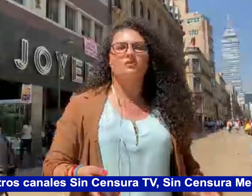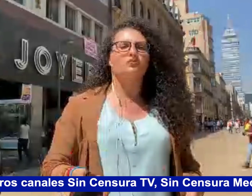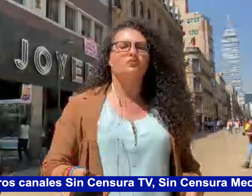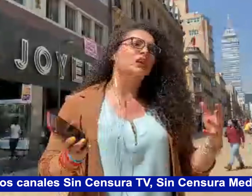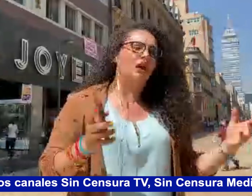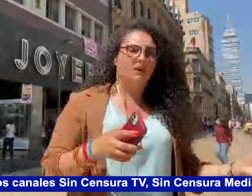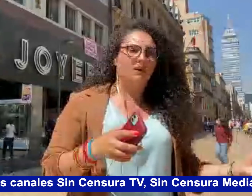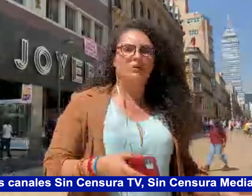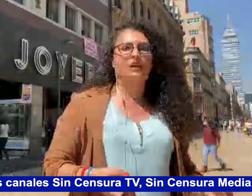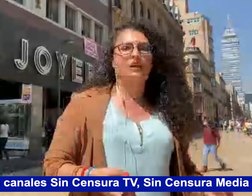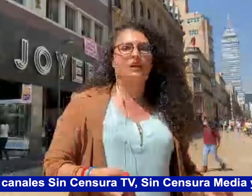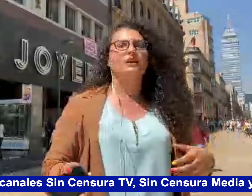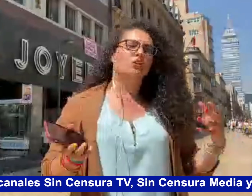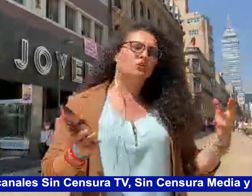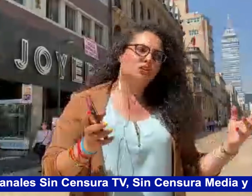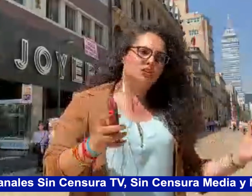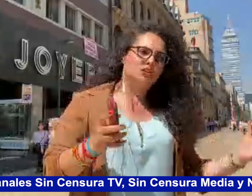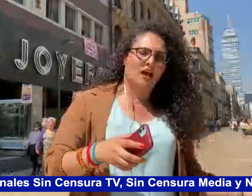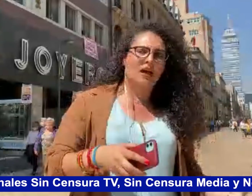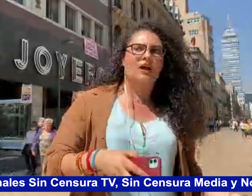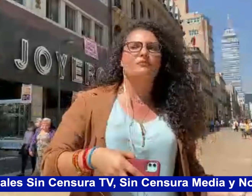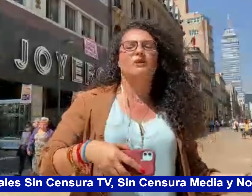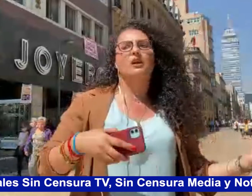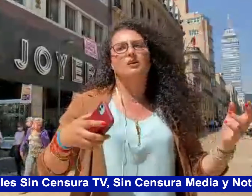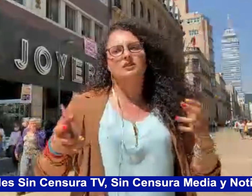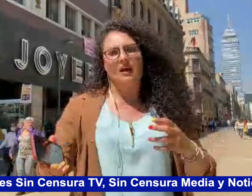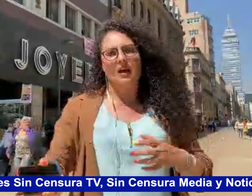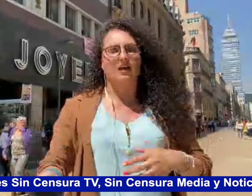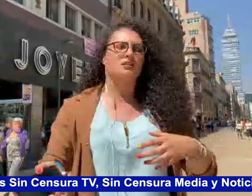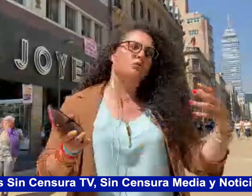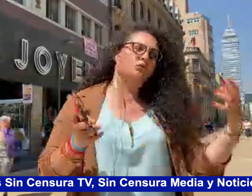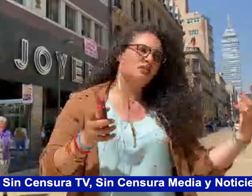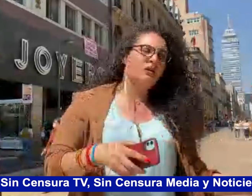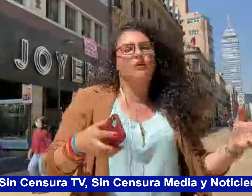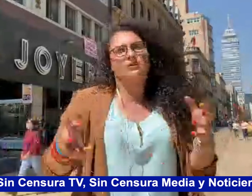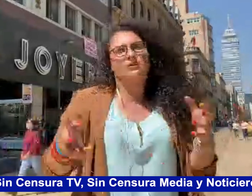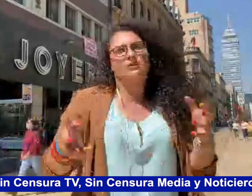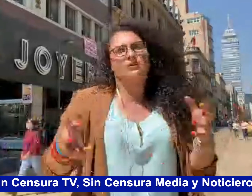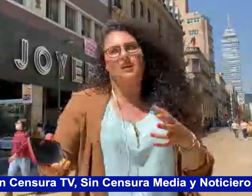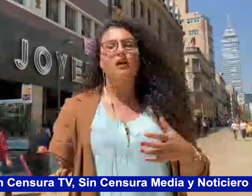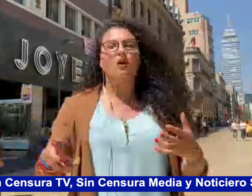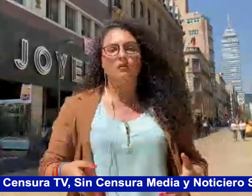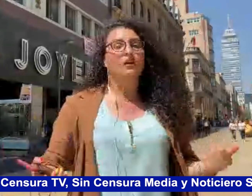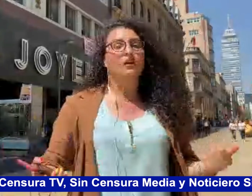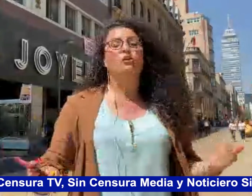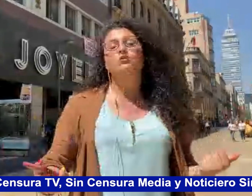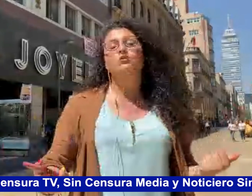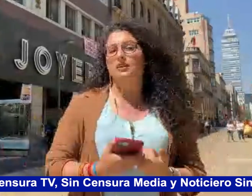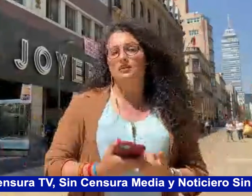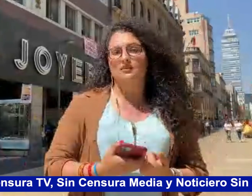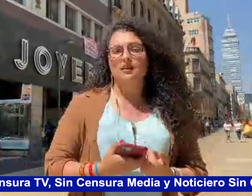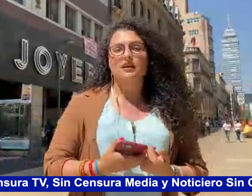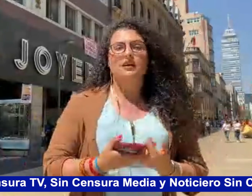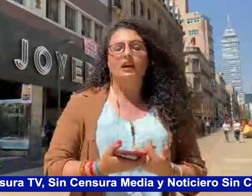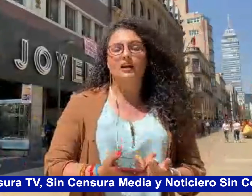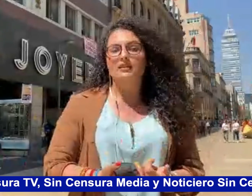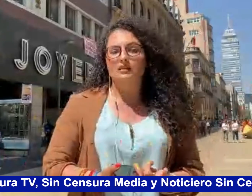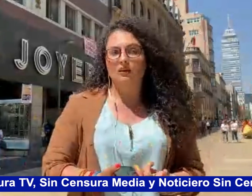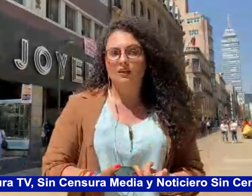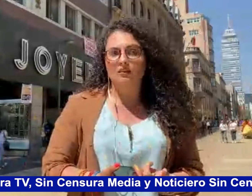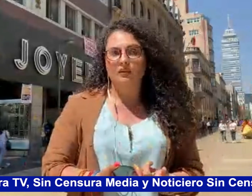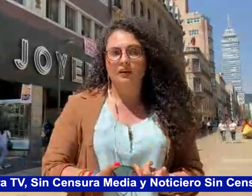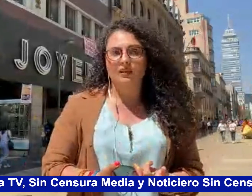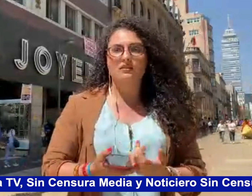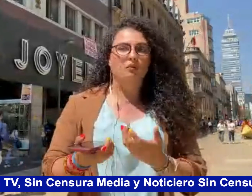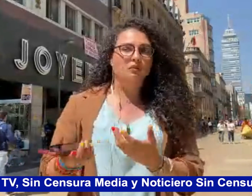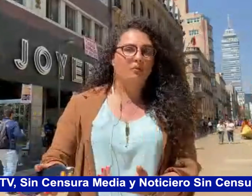qué hacía Estados Unidos y aplaudirle. Y si Estados Unidos decía A, México hacía A. Y si Estados Unidos decía B, México hacía B. Hoy vemos que incluso hay diferencias.